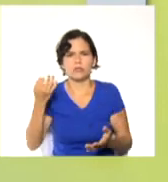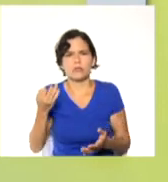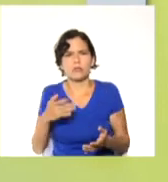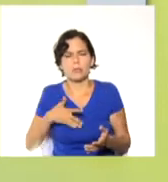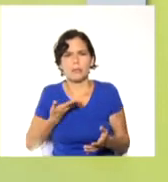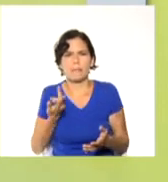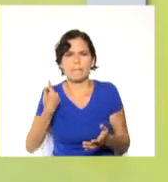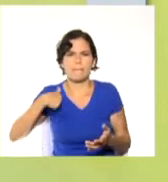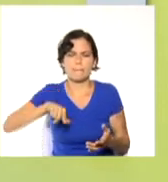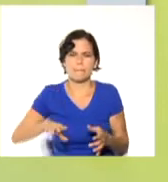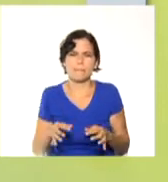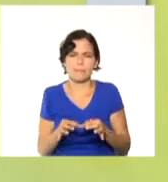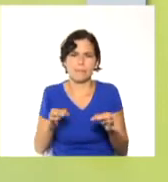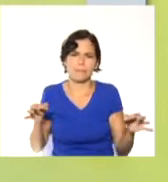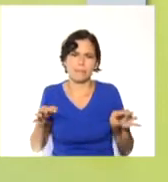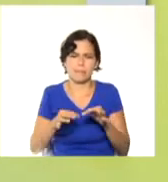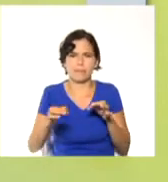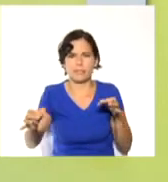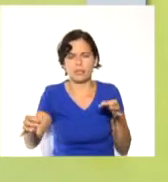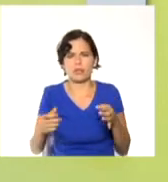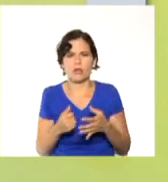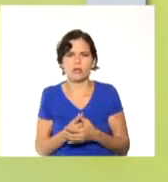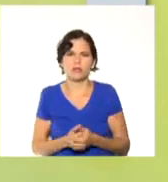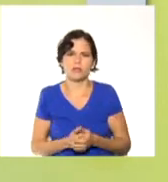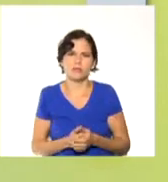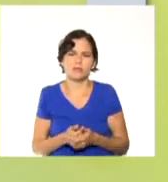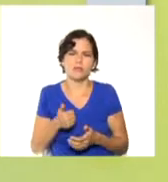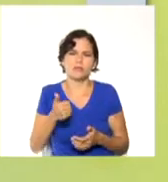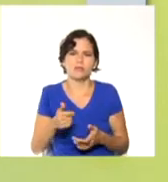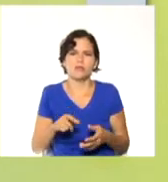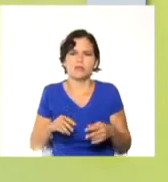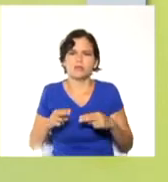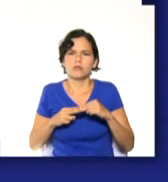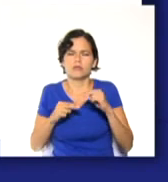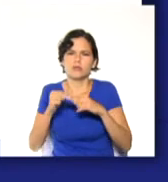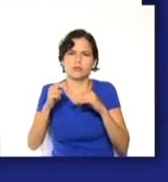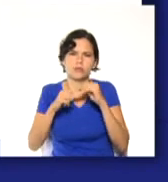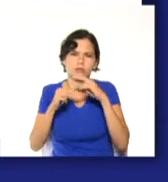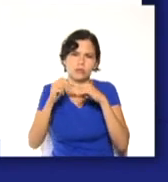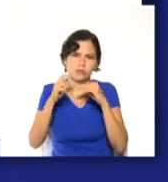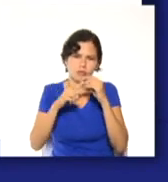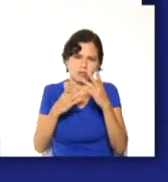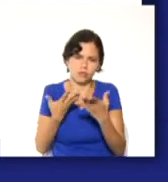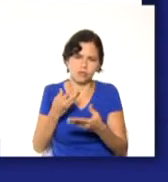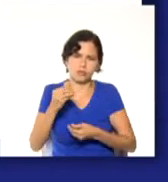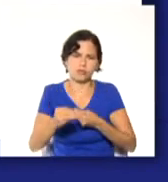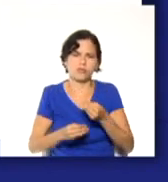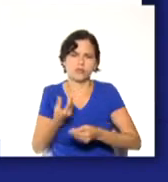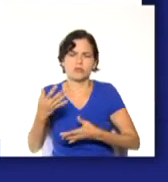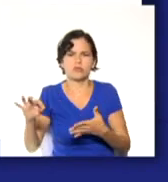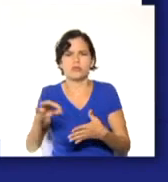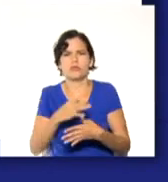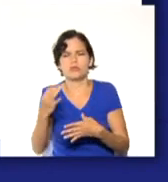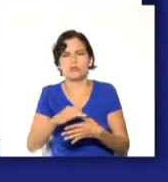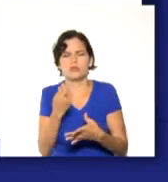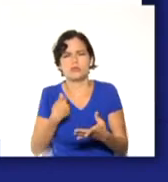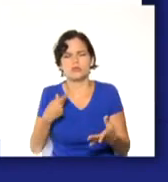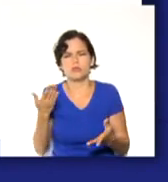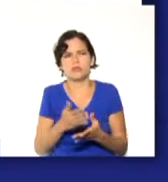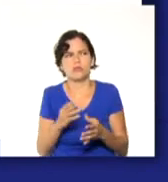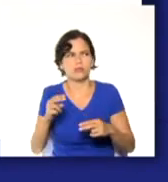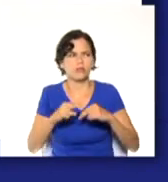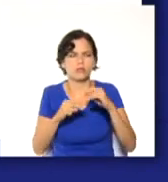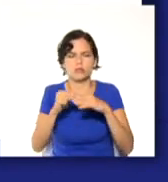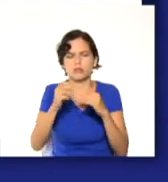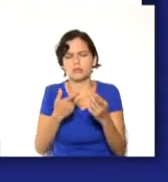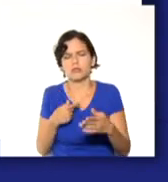tener, por ejemplo, cintas de medir, bien sea para construcción o bien sea de las que son destinadas para costura, la verdad es que las de construcción podrían